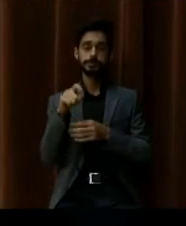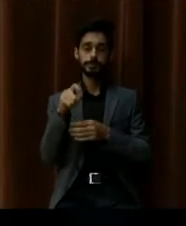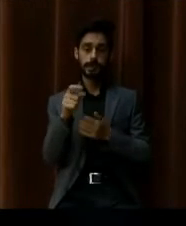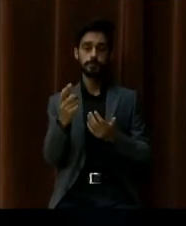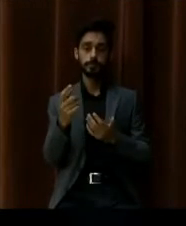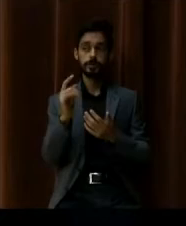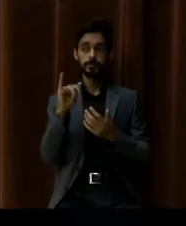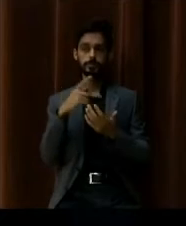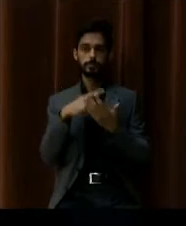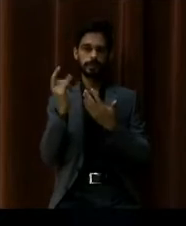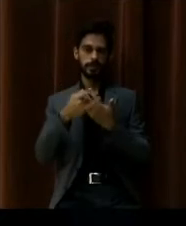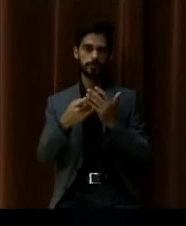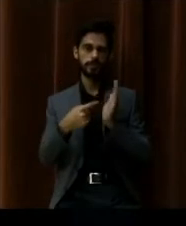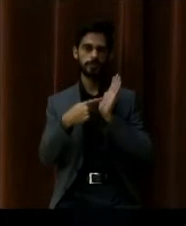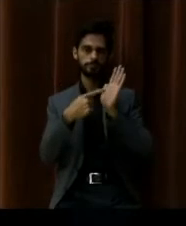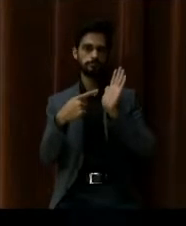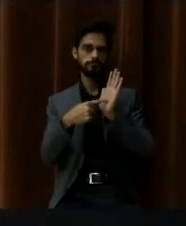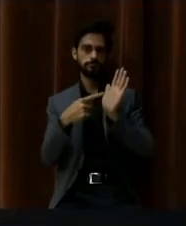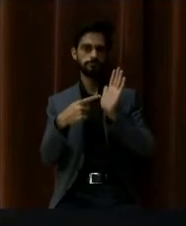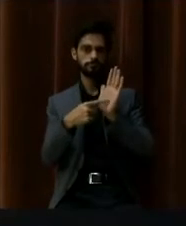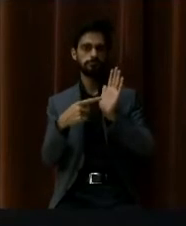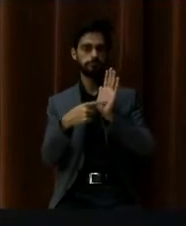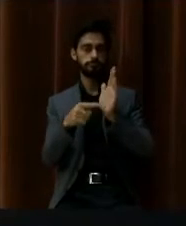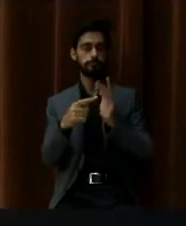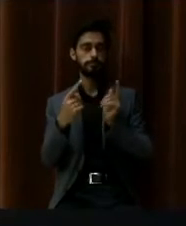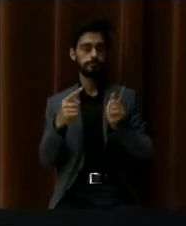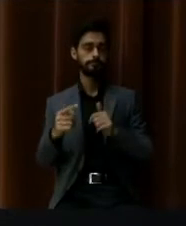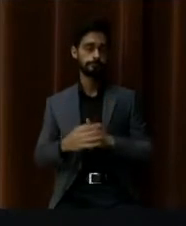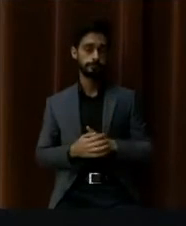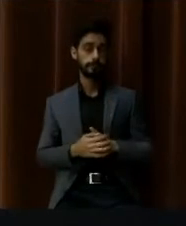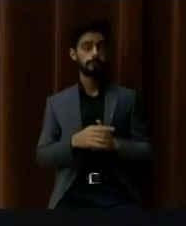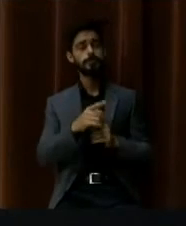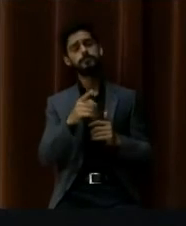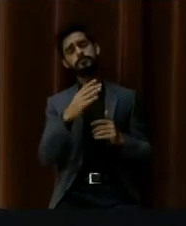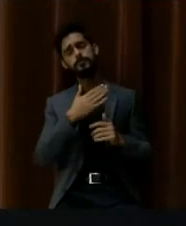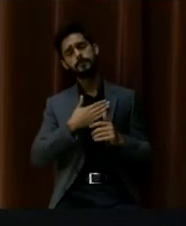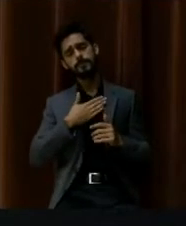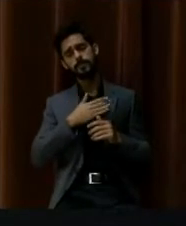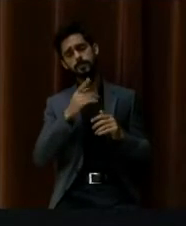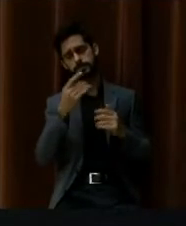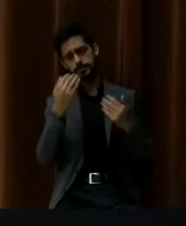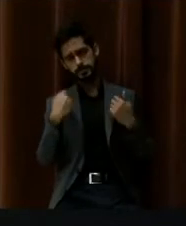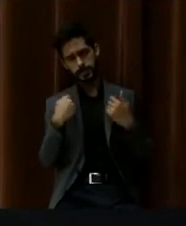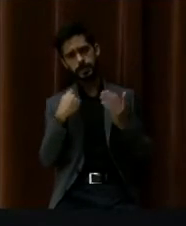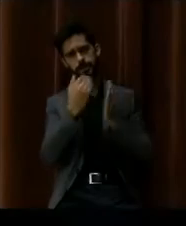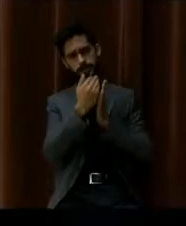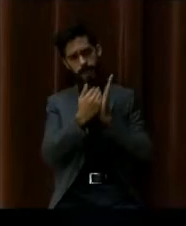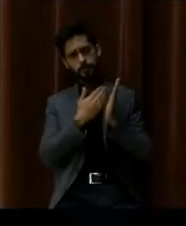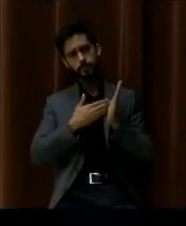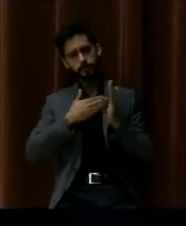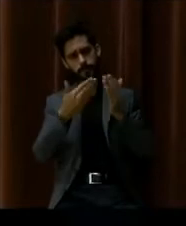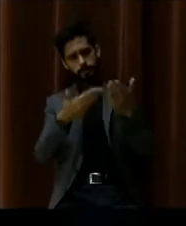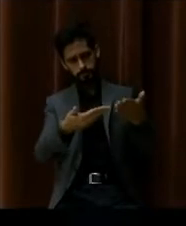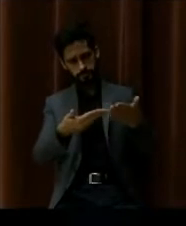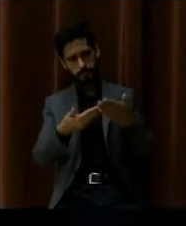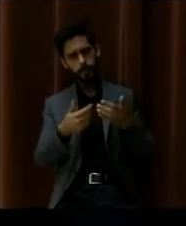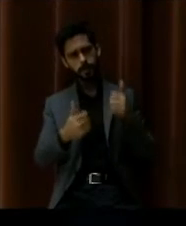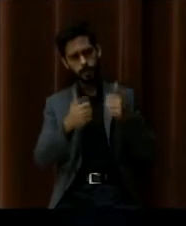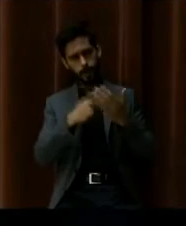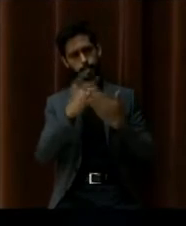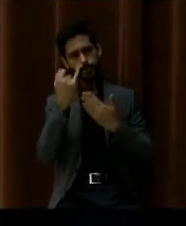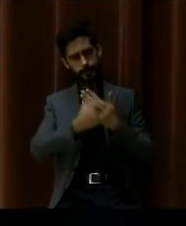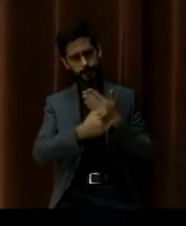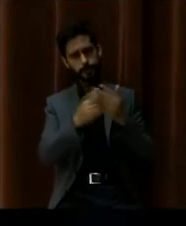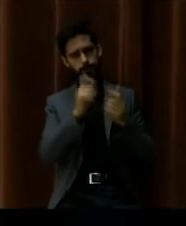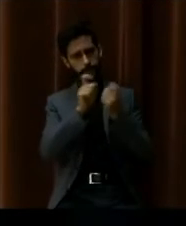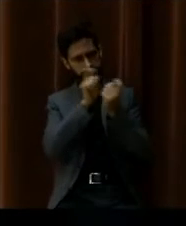que se presentan si por si tiene el listado pues entonces conseguimos